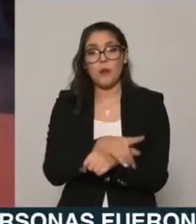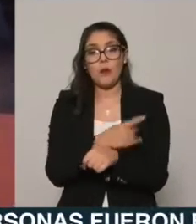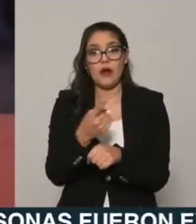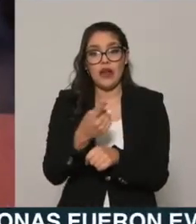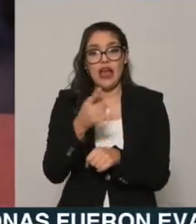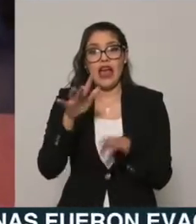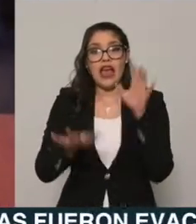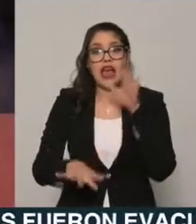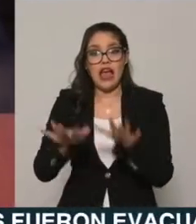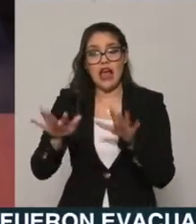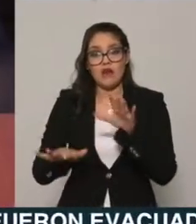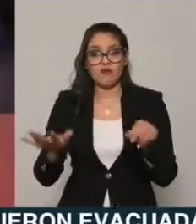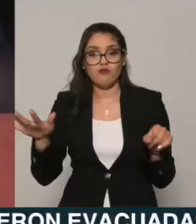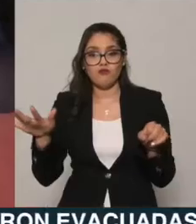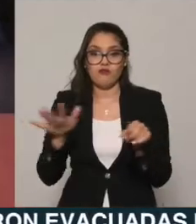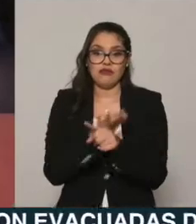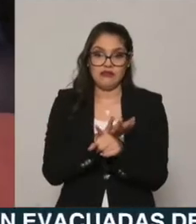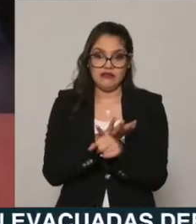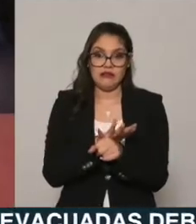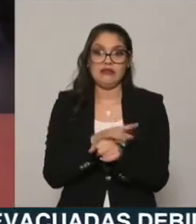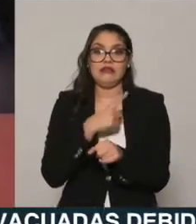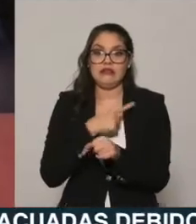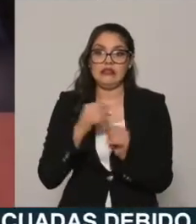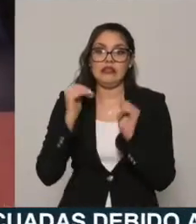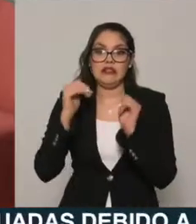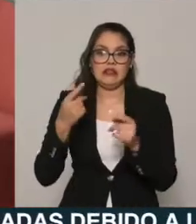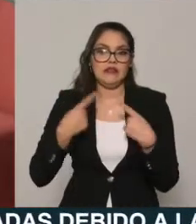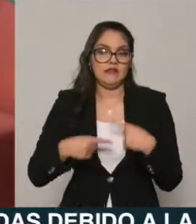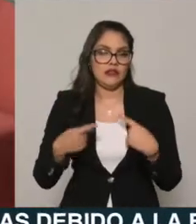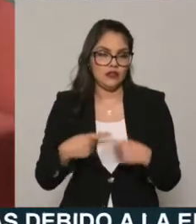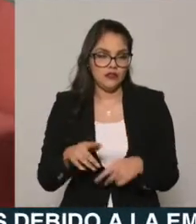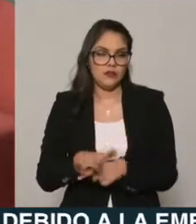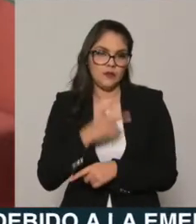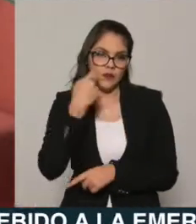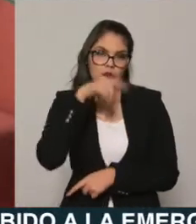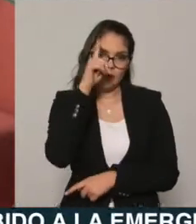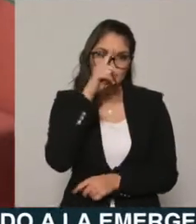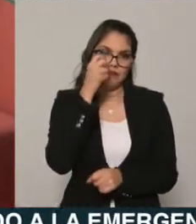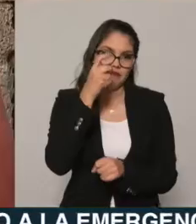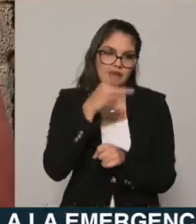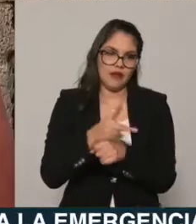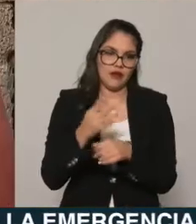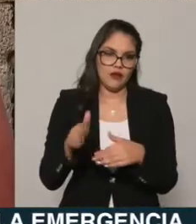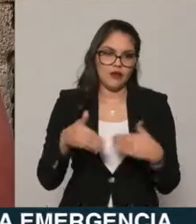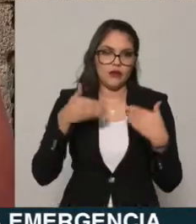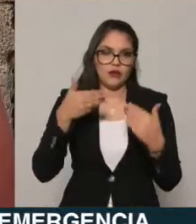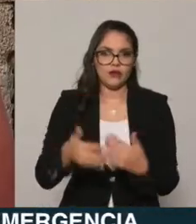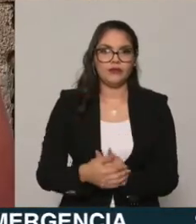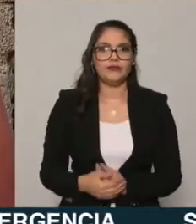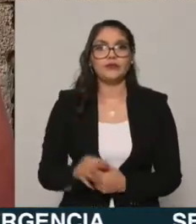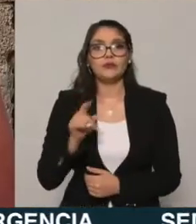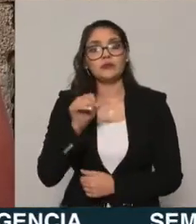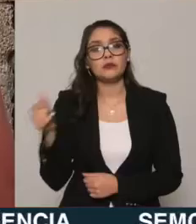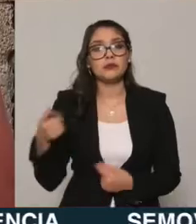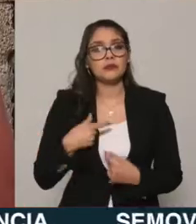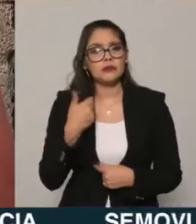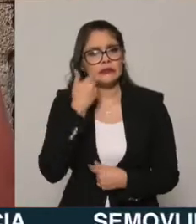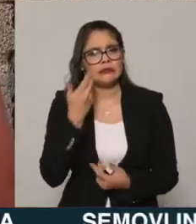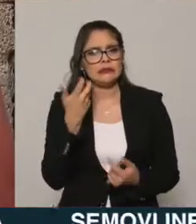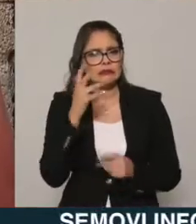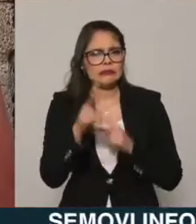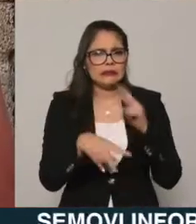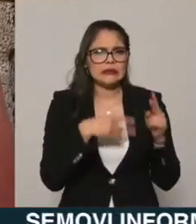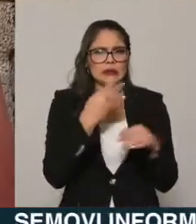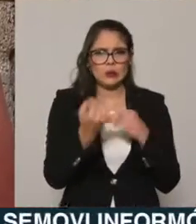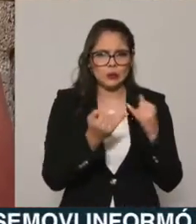a veces se llenan las funciones, entonces para que alcancen el lugar. Sí. Bueno, pues ahí está la invitación. Si alguien desea acompañarlos a la entrega de los juguetes